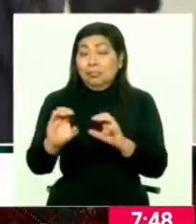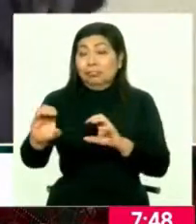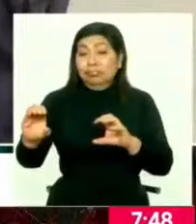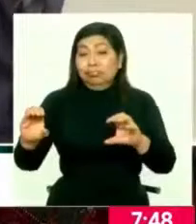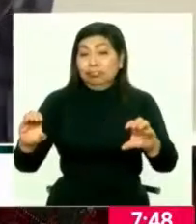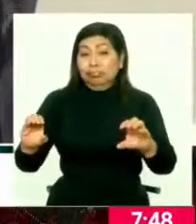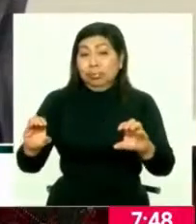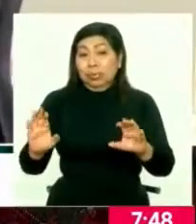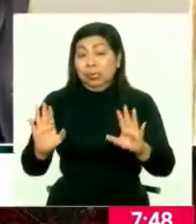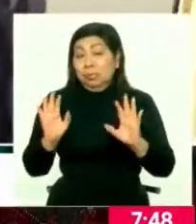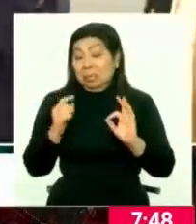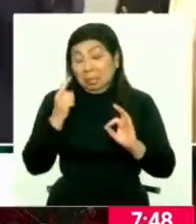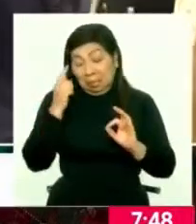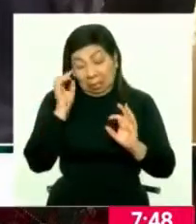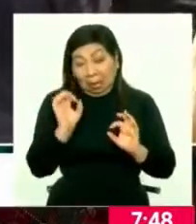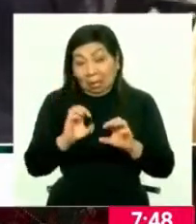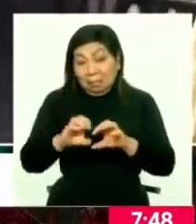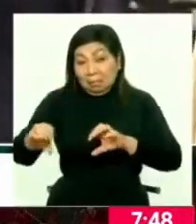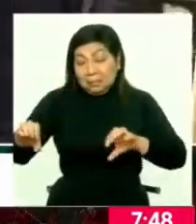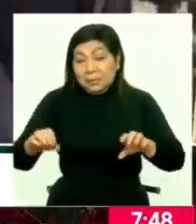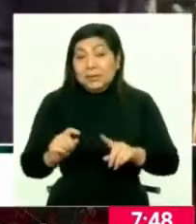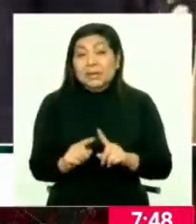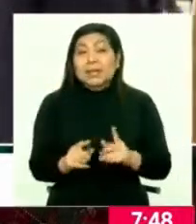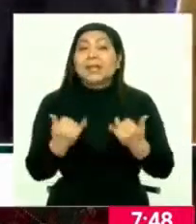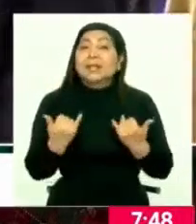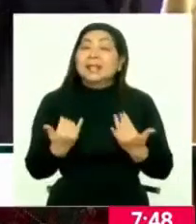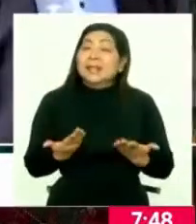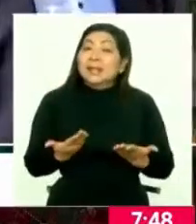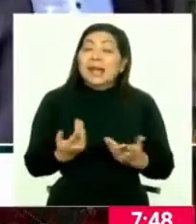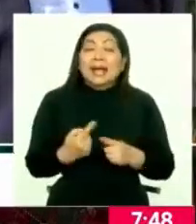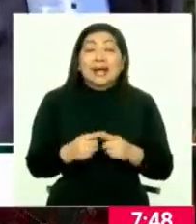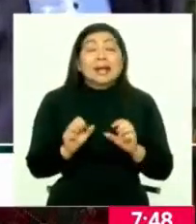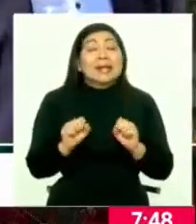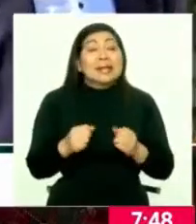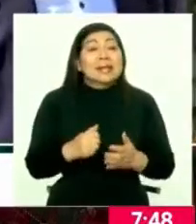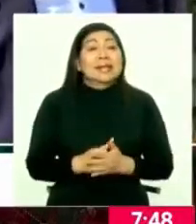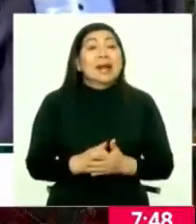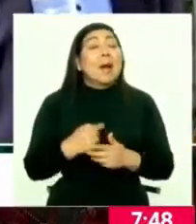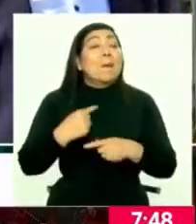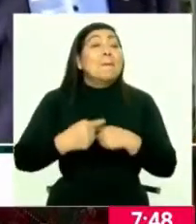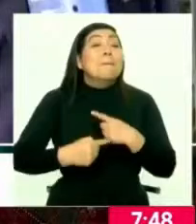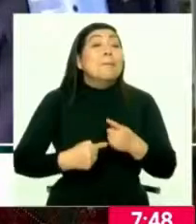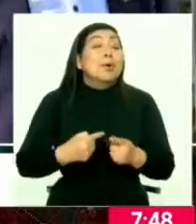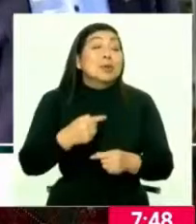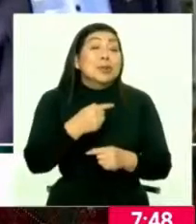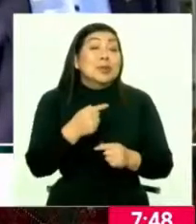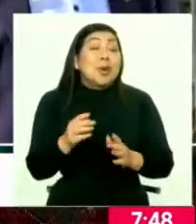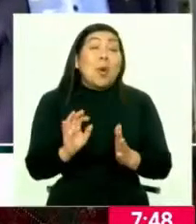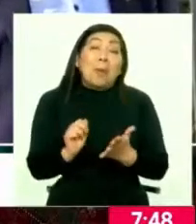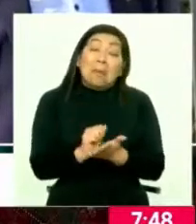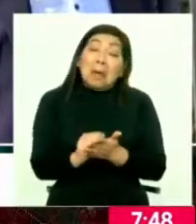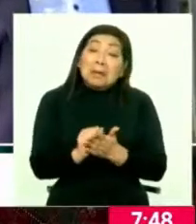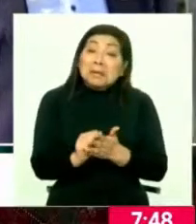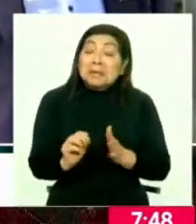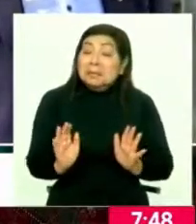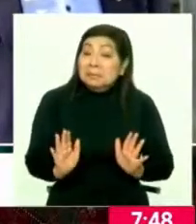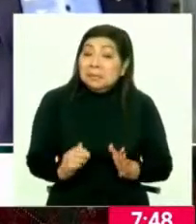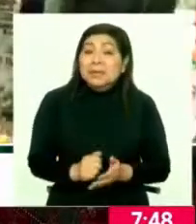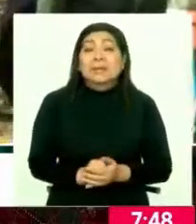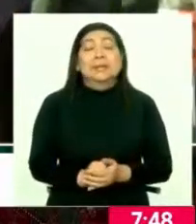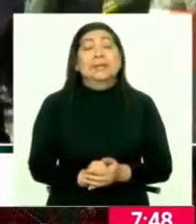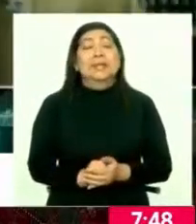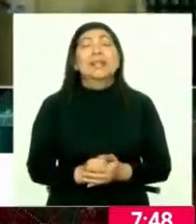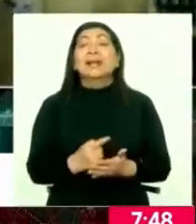república, logren su propósito, ¿no? Claro, esa es una de las acciones que va a hacer en las próximas semanas o meses, ¿no?